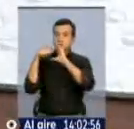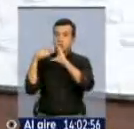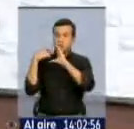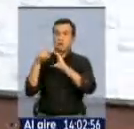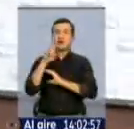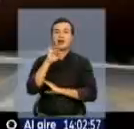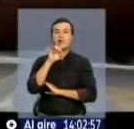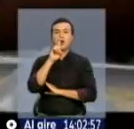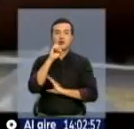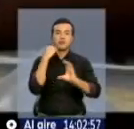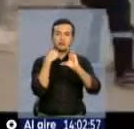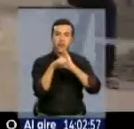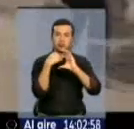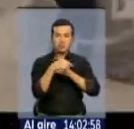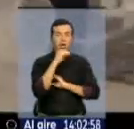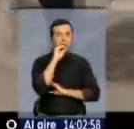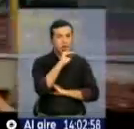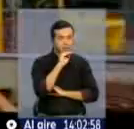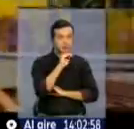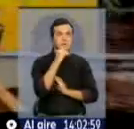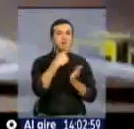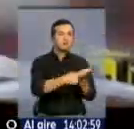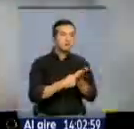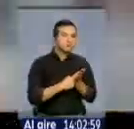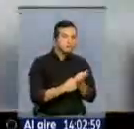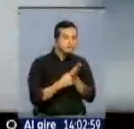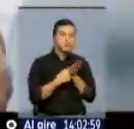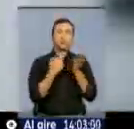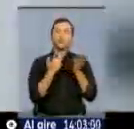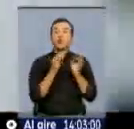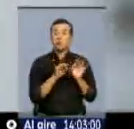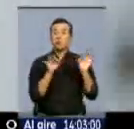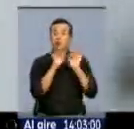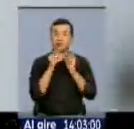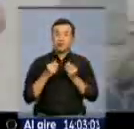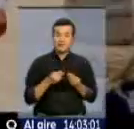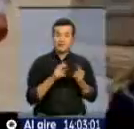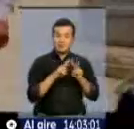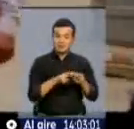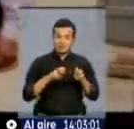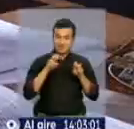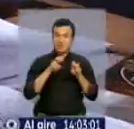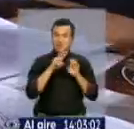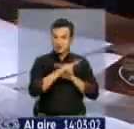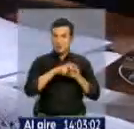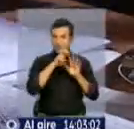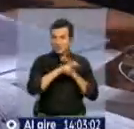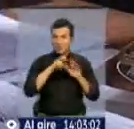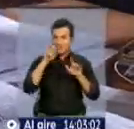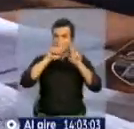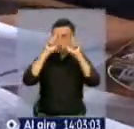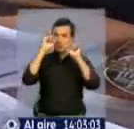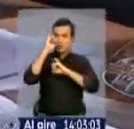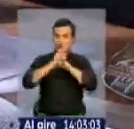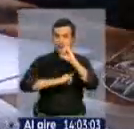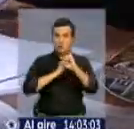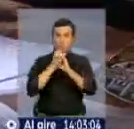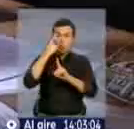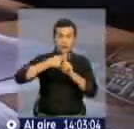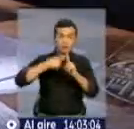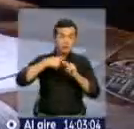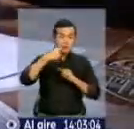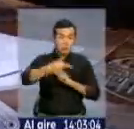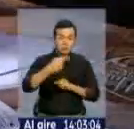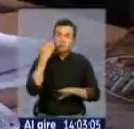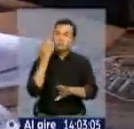a Ricardo R., donde le informaba el avance de las negociaciones para una importante inversión minera de un grupo extranjero. Un mes después, esta propuesta